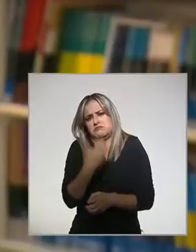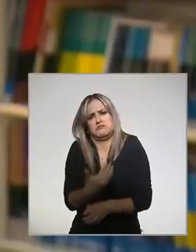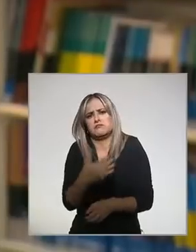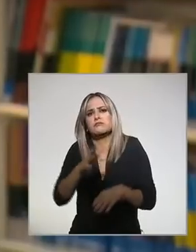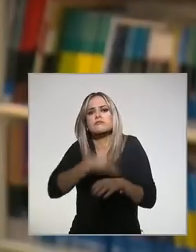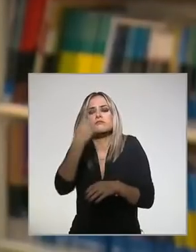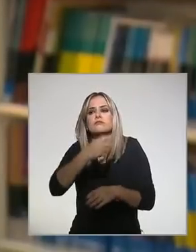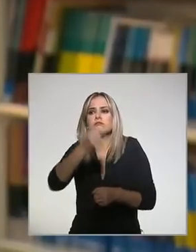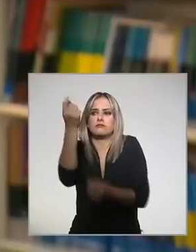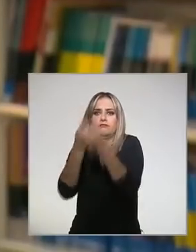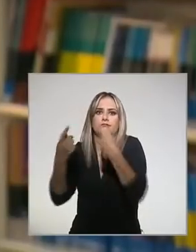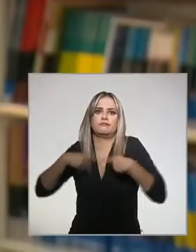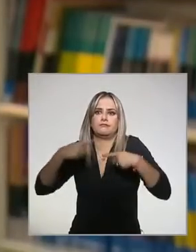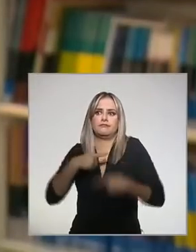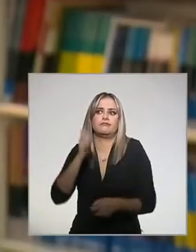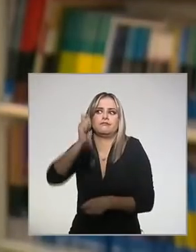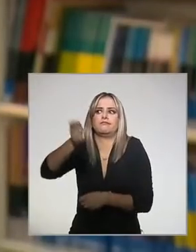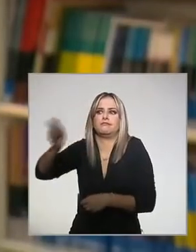sigue.